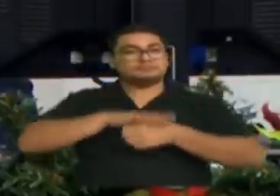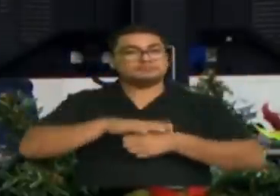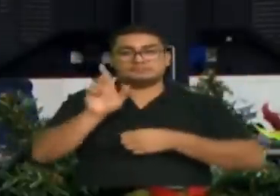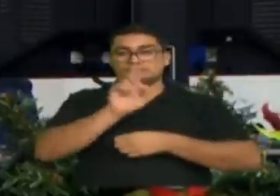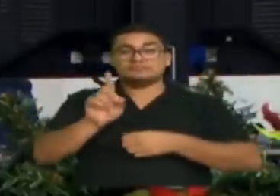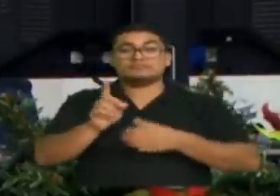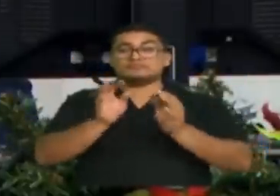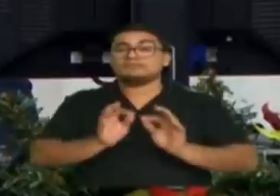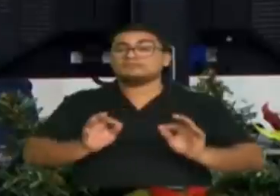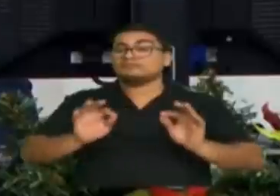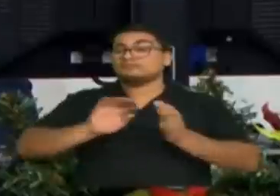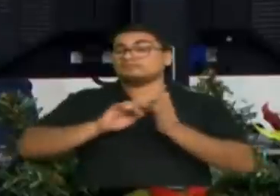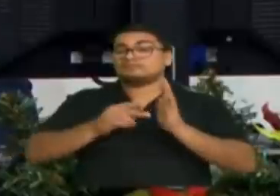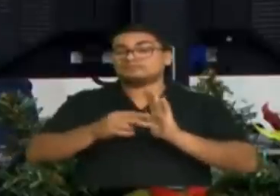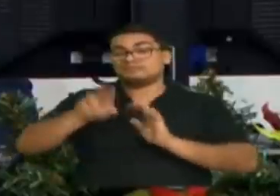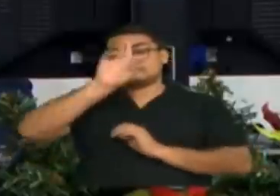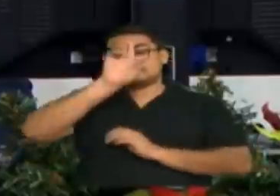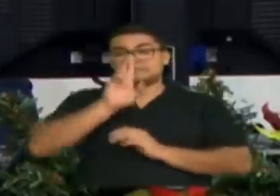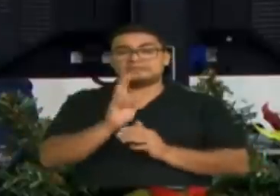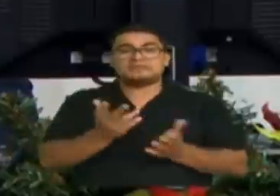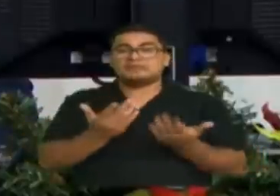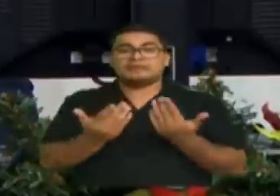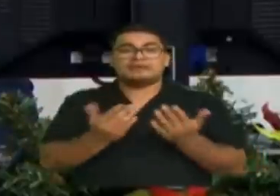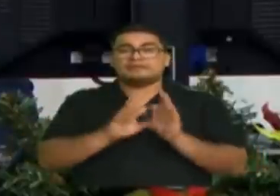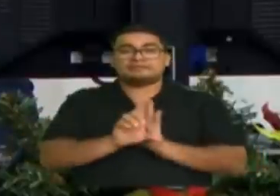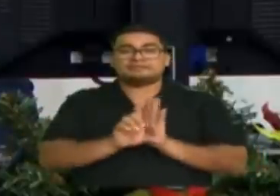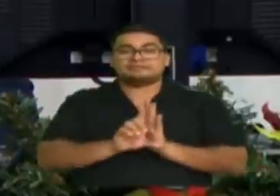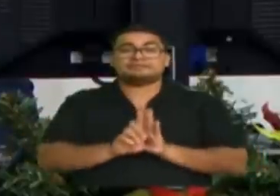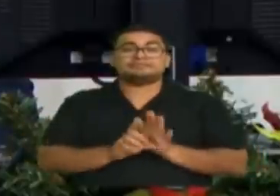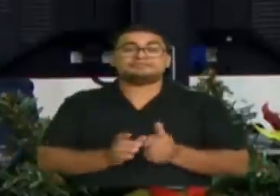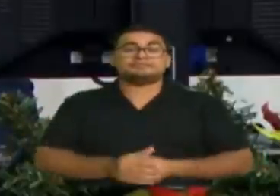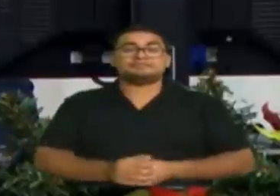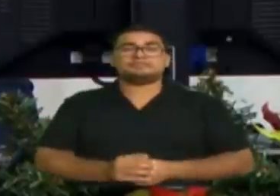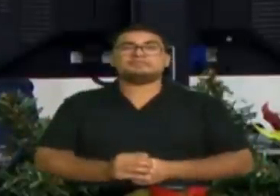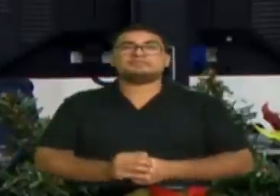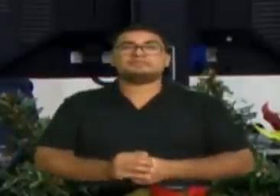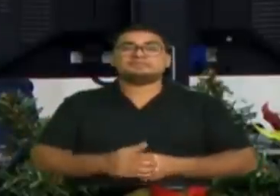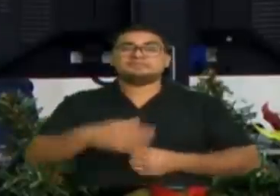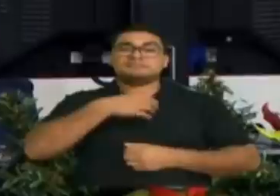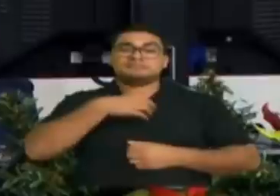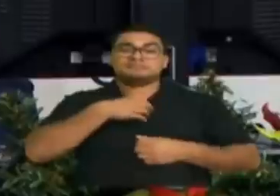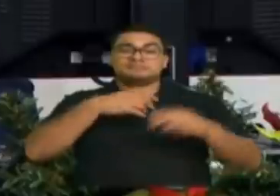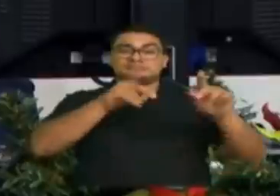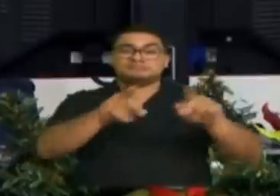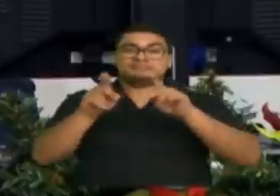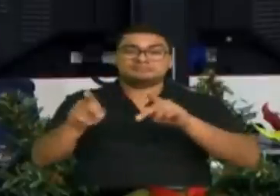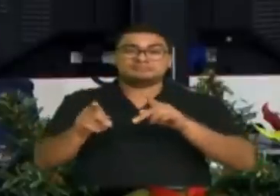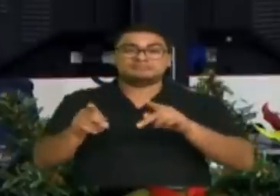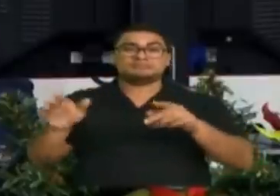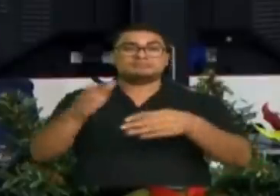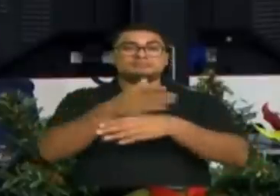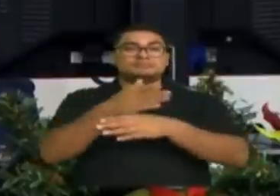la falta de respeto a la jerarquía normativa de las leyes, por supuesto al interés social del ciudadano.